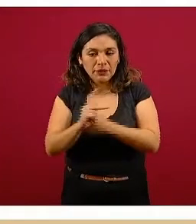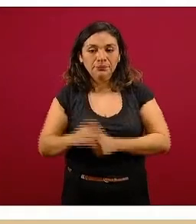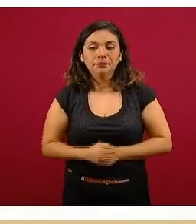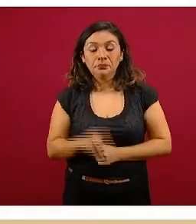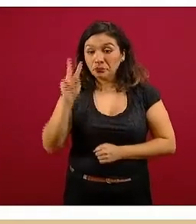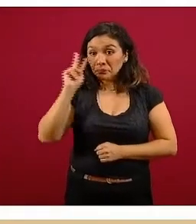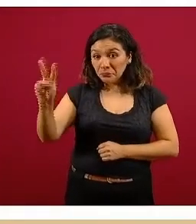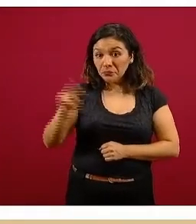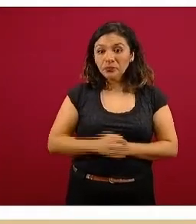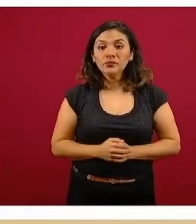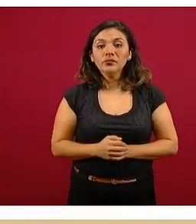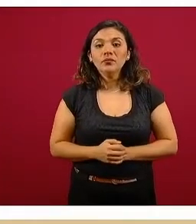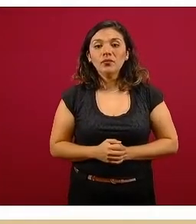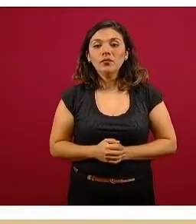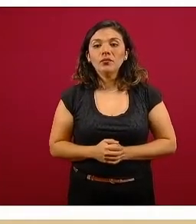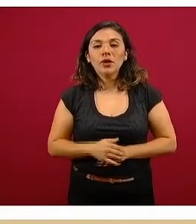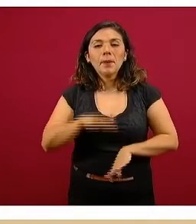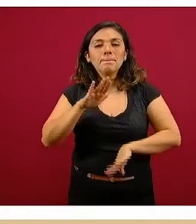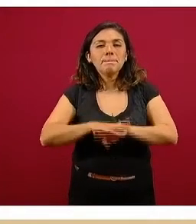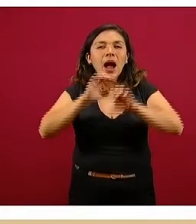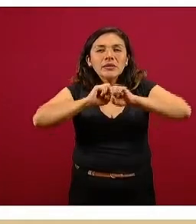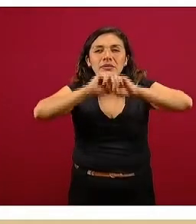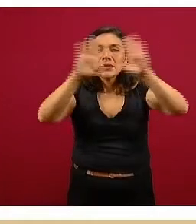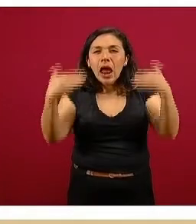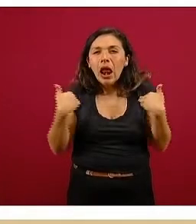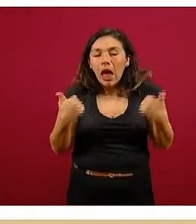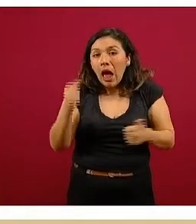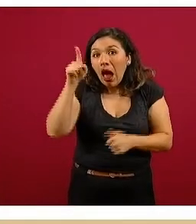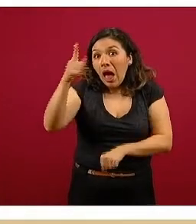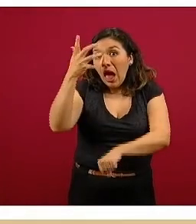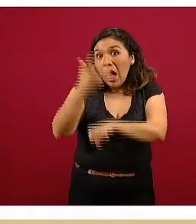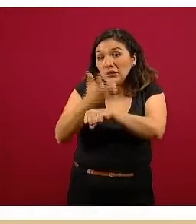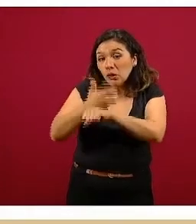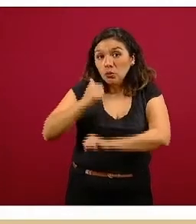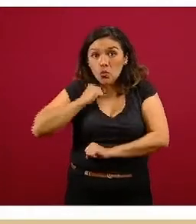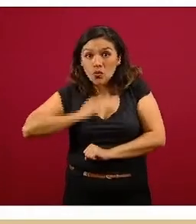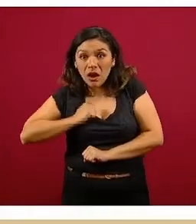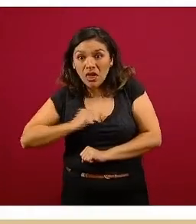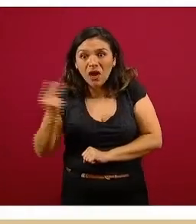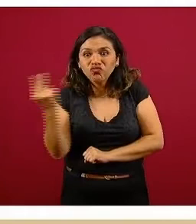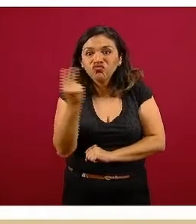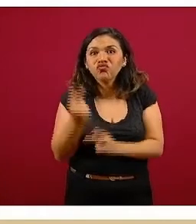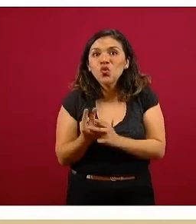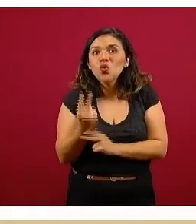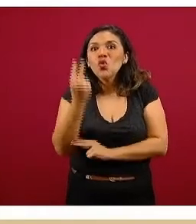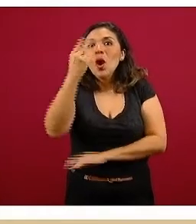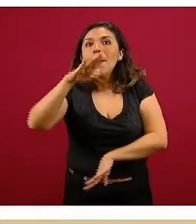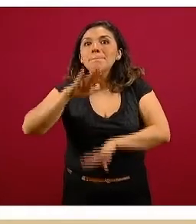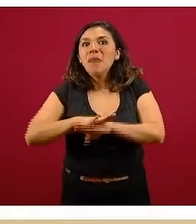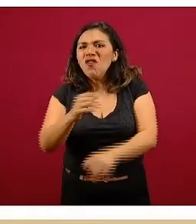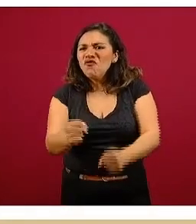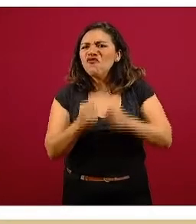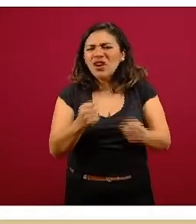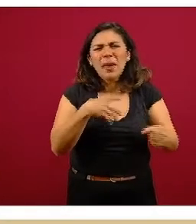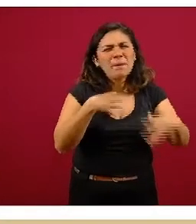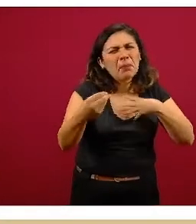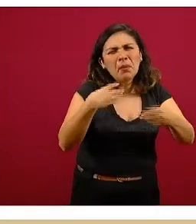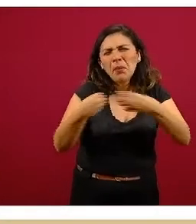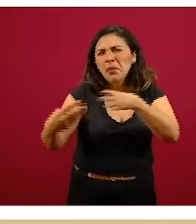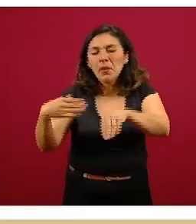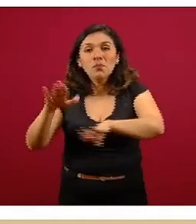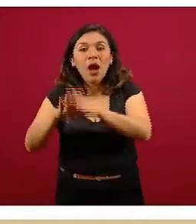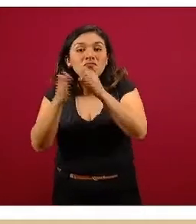Aquí podemos ver de una manera más clara cómo Estados Unidos y Canadá fueron los primeros que entraron con una intensidad,